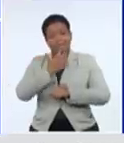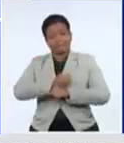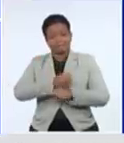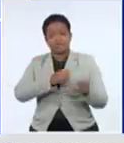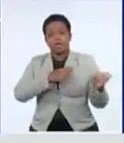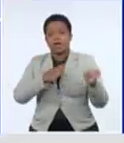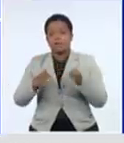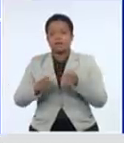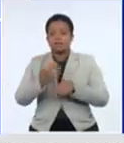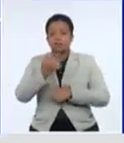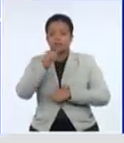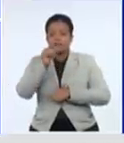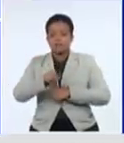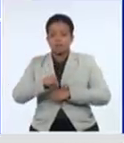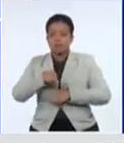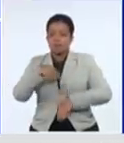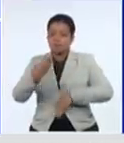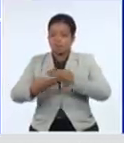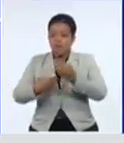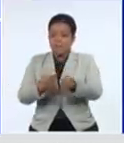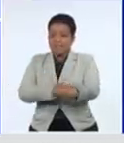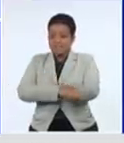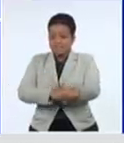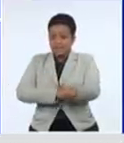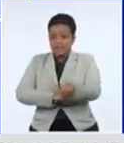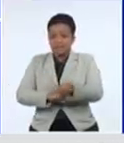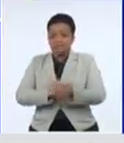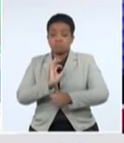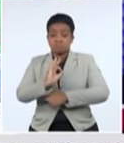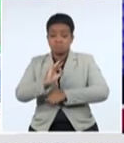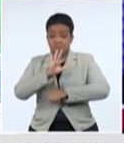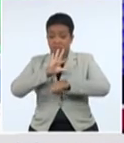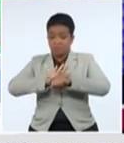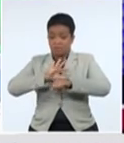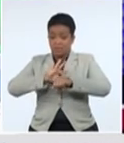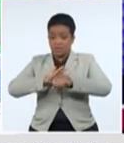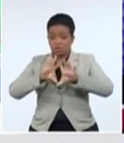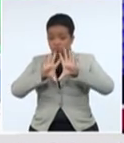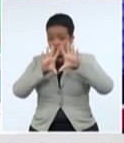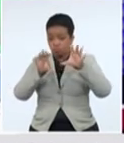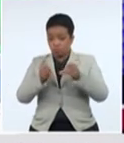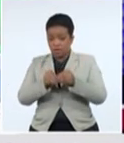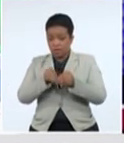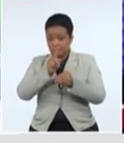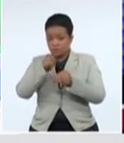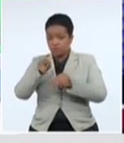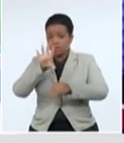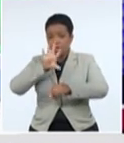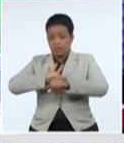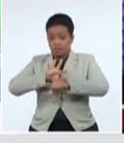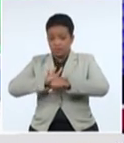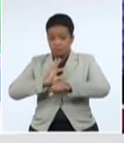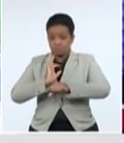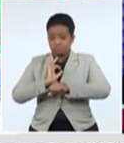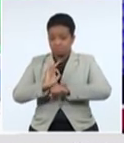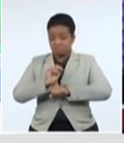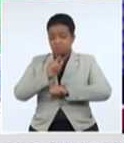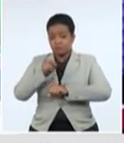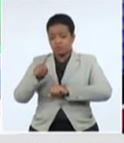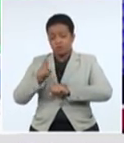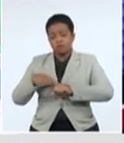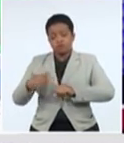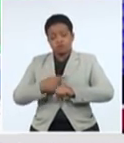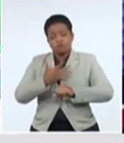presentaba gota. Estas son las comorbilidades que presentaban estas personas que